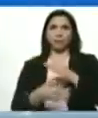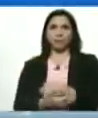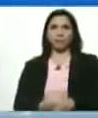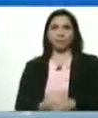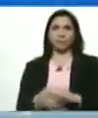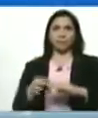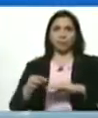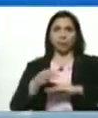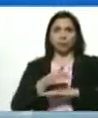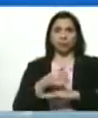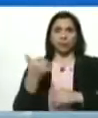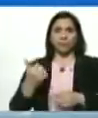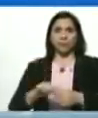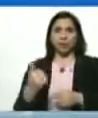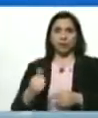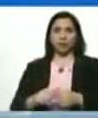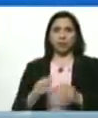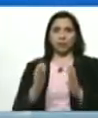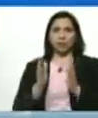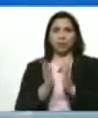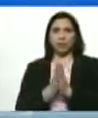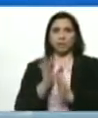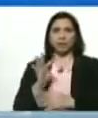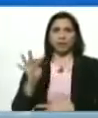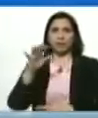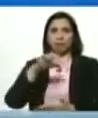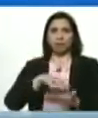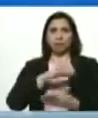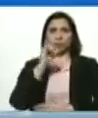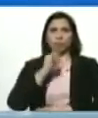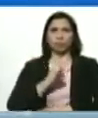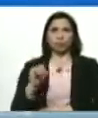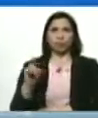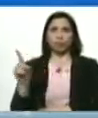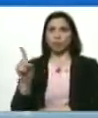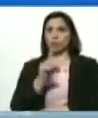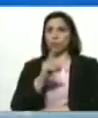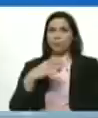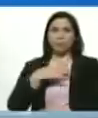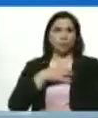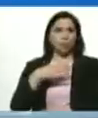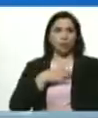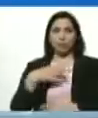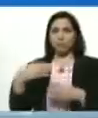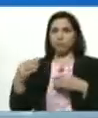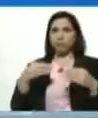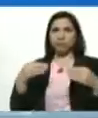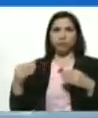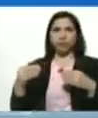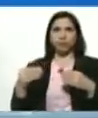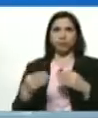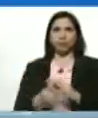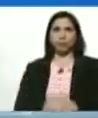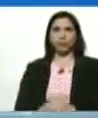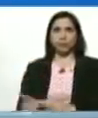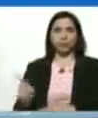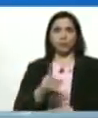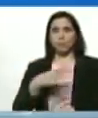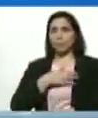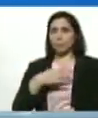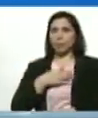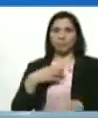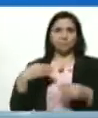municipio maracaibo y san francisco del estado zulia no va a haber flexibilización no va a haber